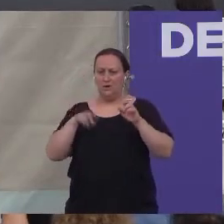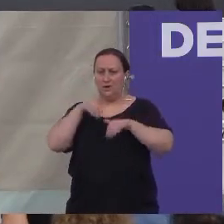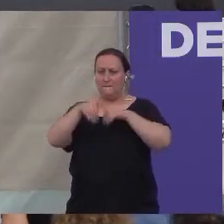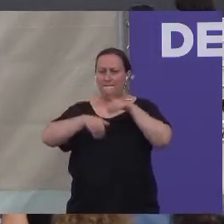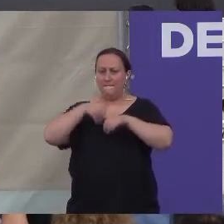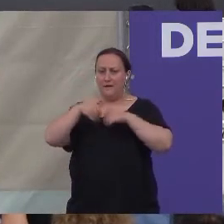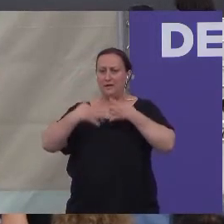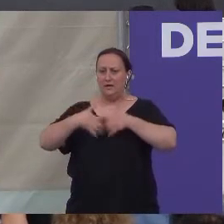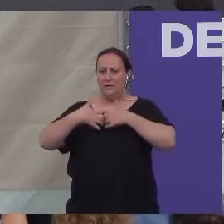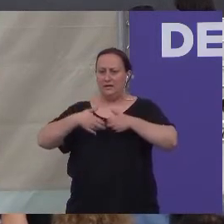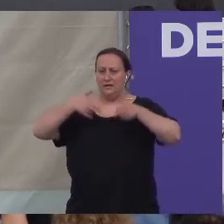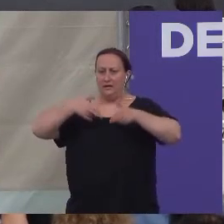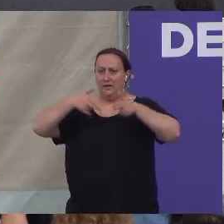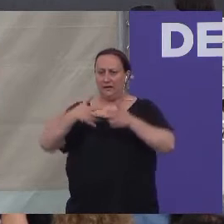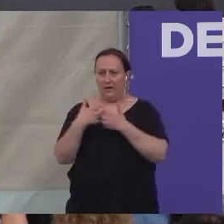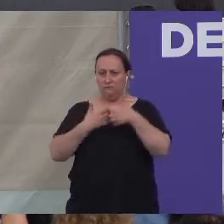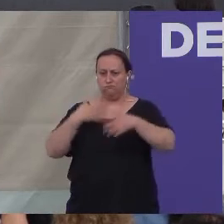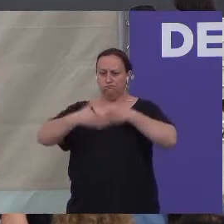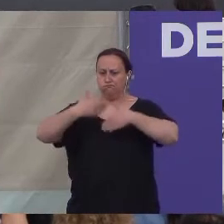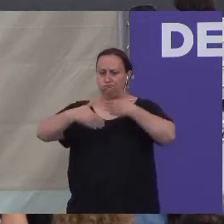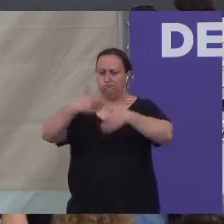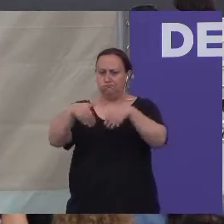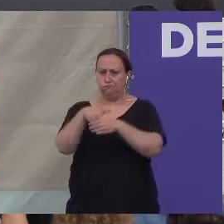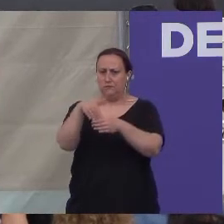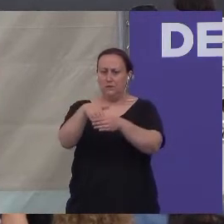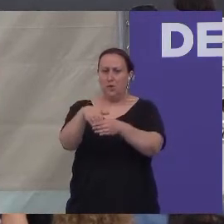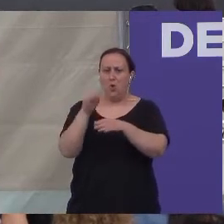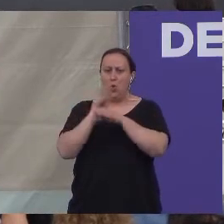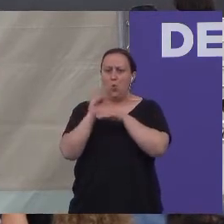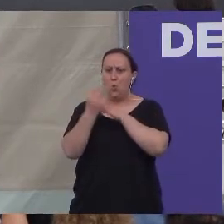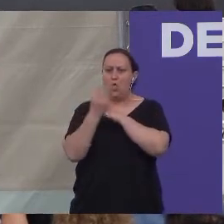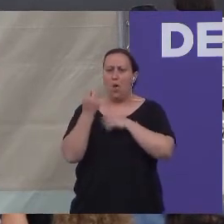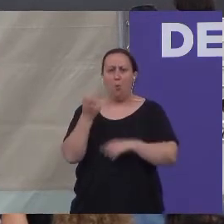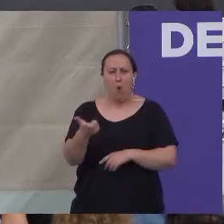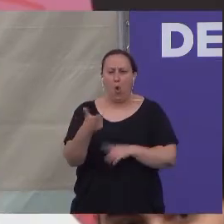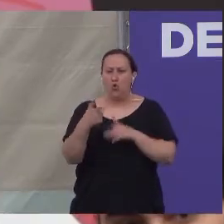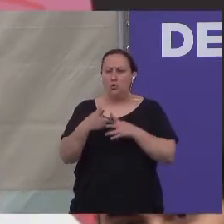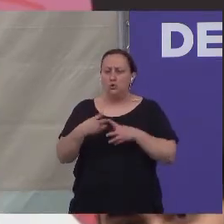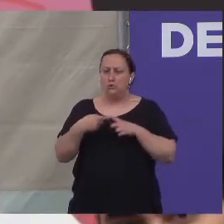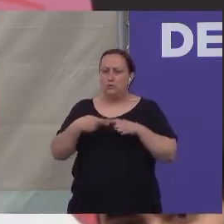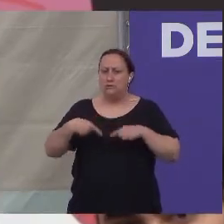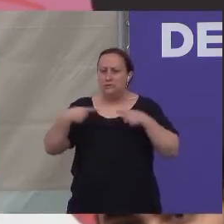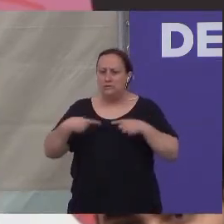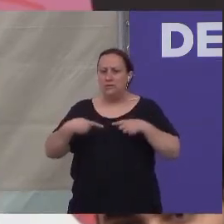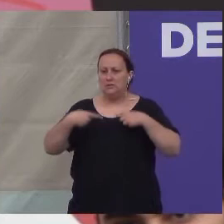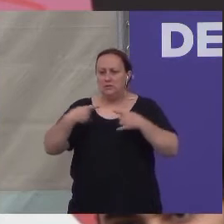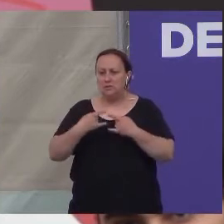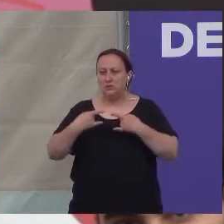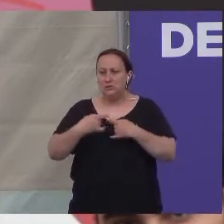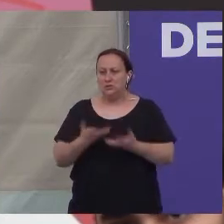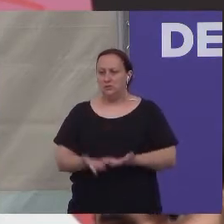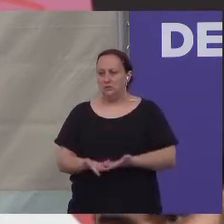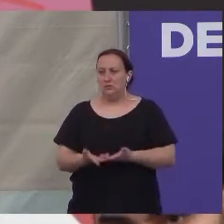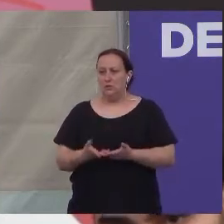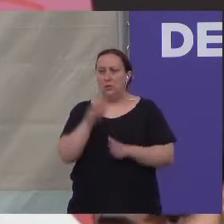famosa. Ha habido pocos cuidados, ha habido tensiones, pero también ha habido y hay mucha gente que, a